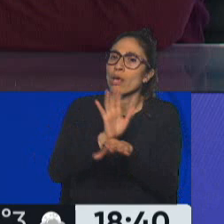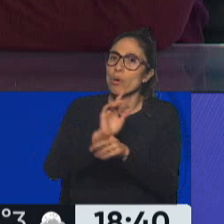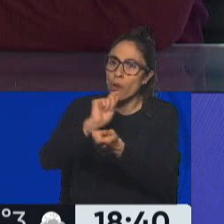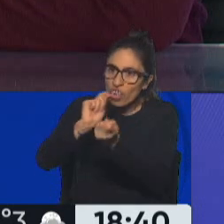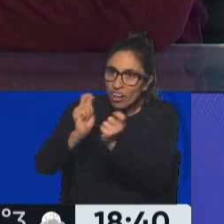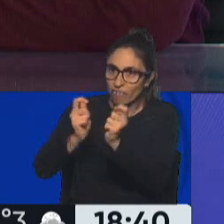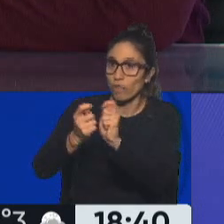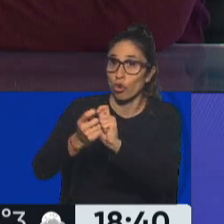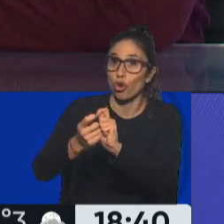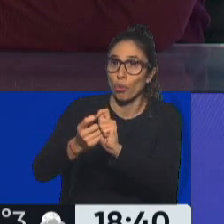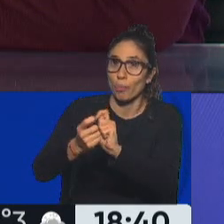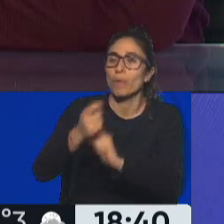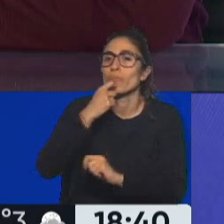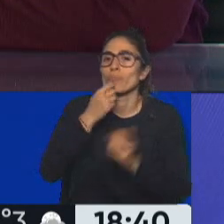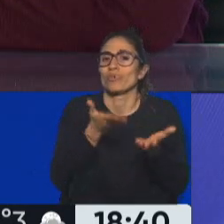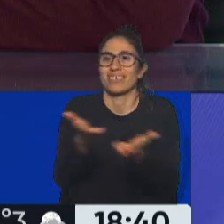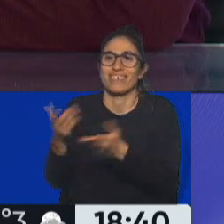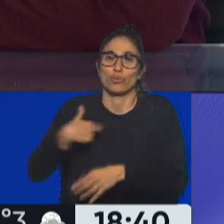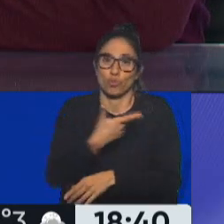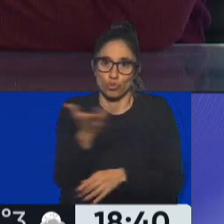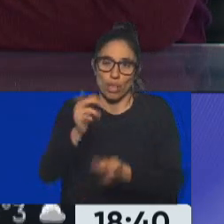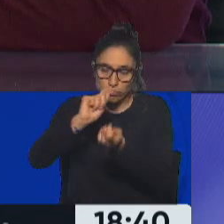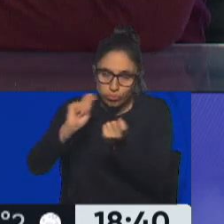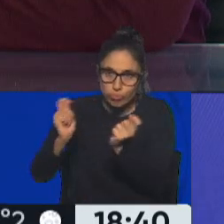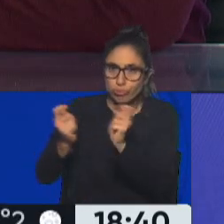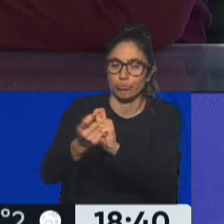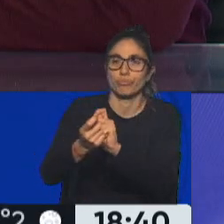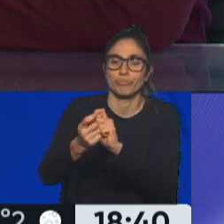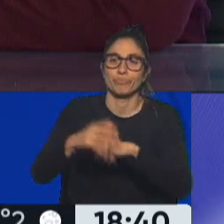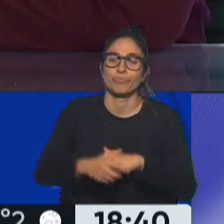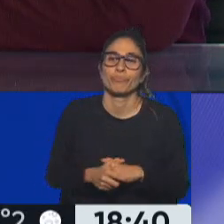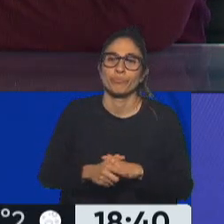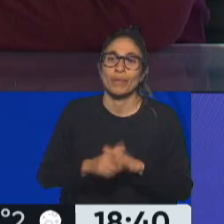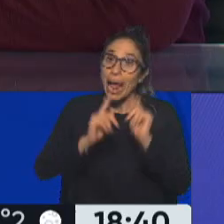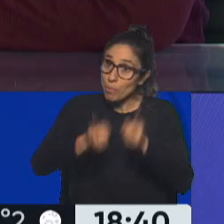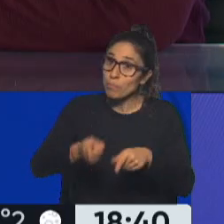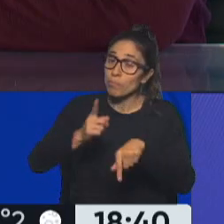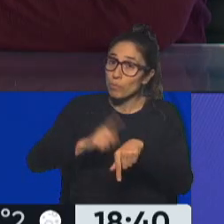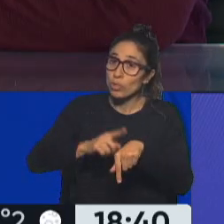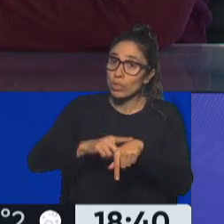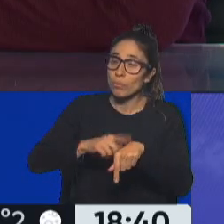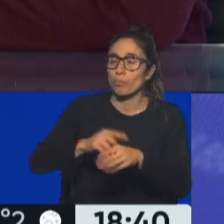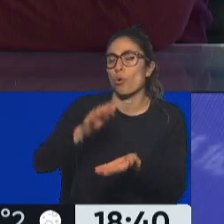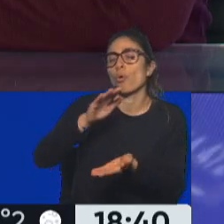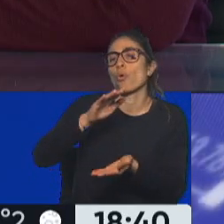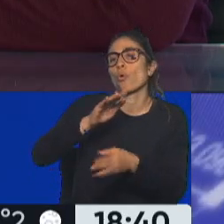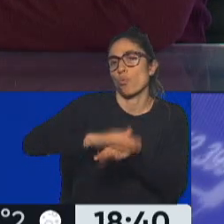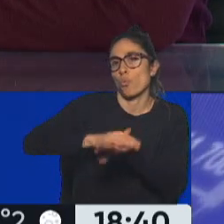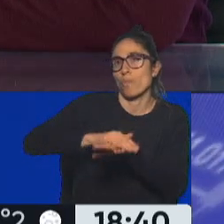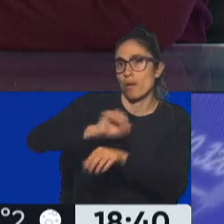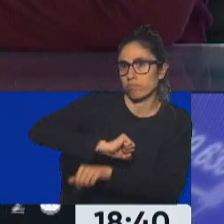de todos los servicios sociales, pero también, y producto de la inflación que se disparó